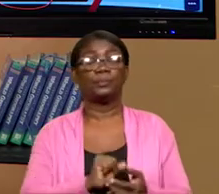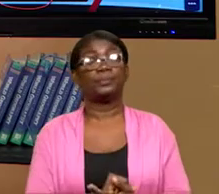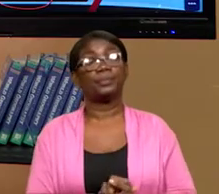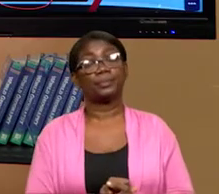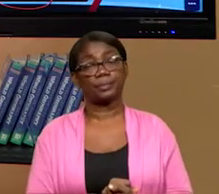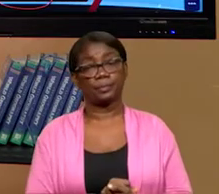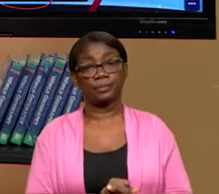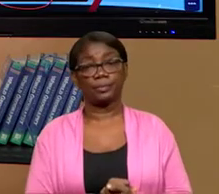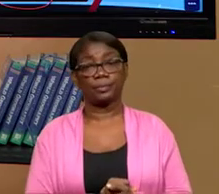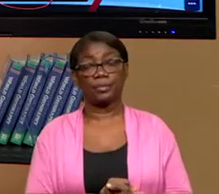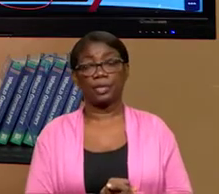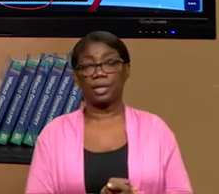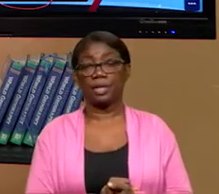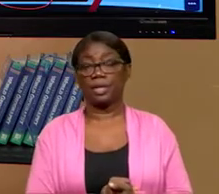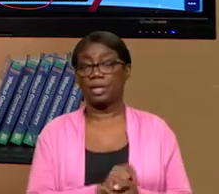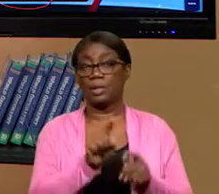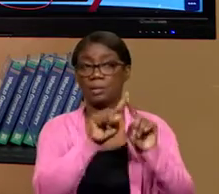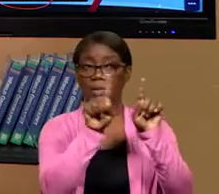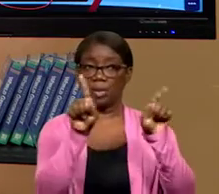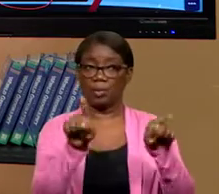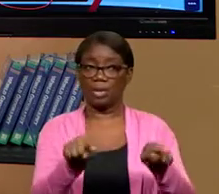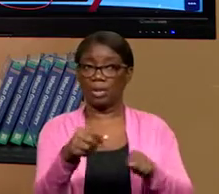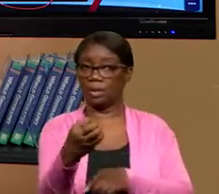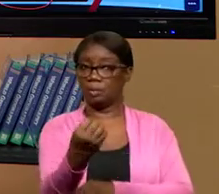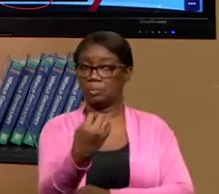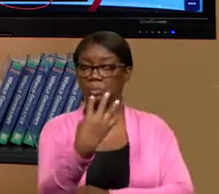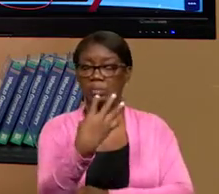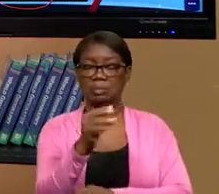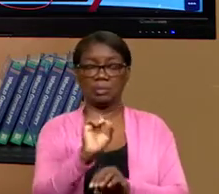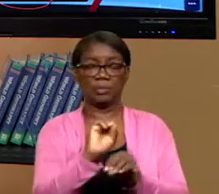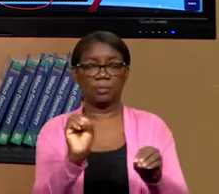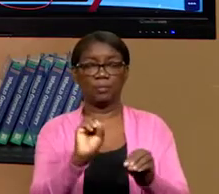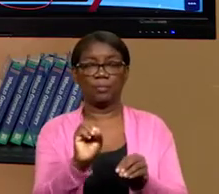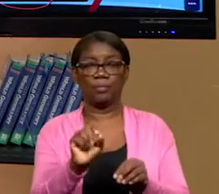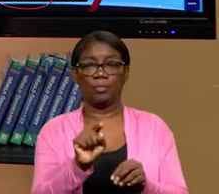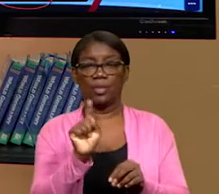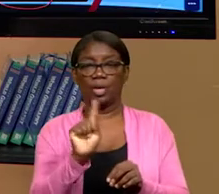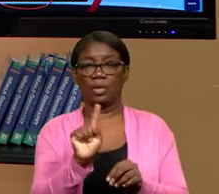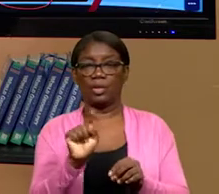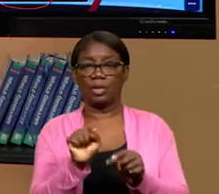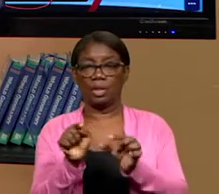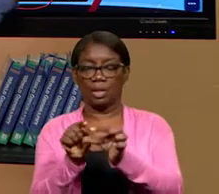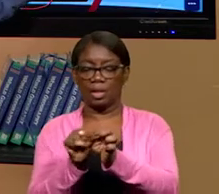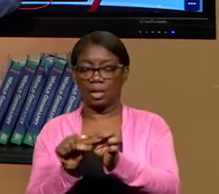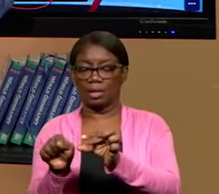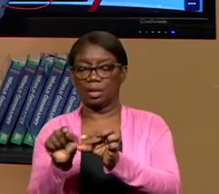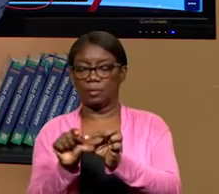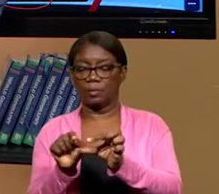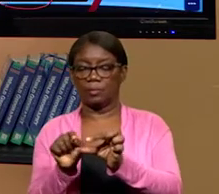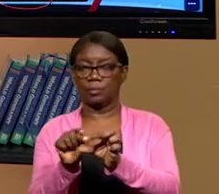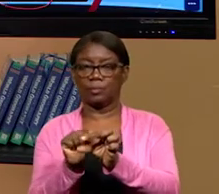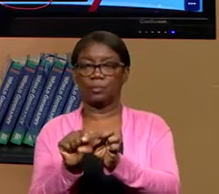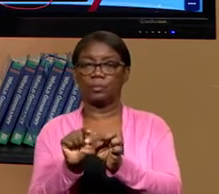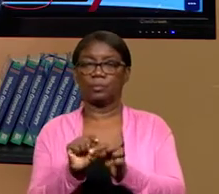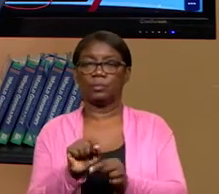Y deja de percibir el televisor la iluminación. ¿Dónde se da? En este circuito que ustedes observan aquí,